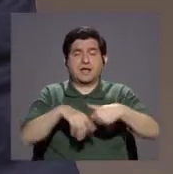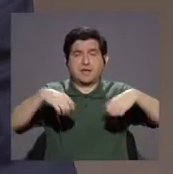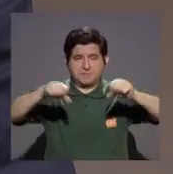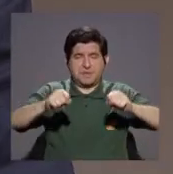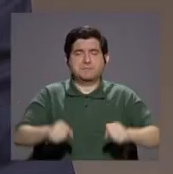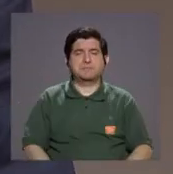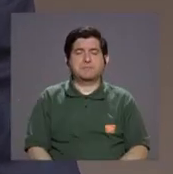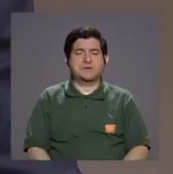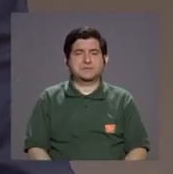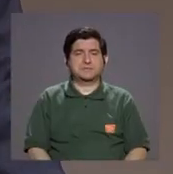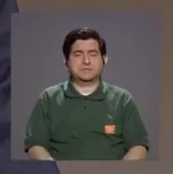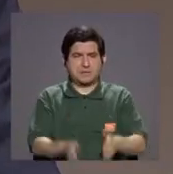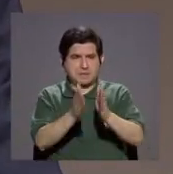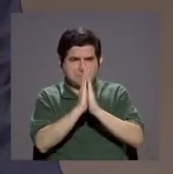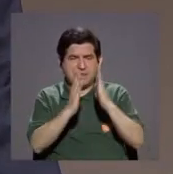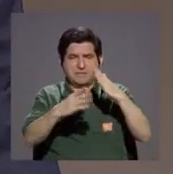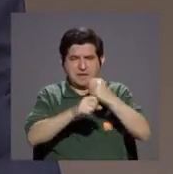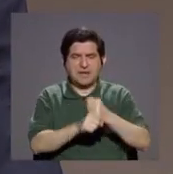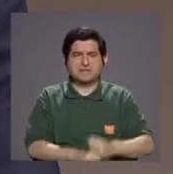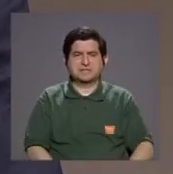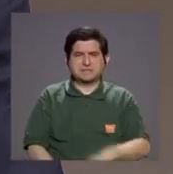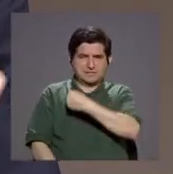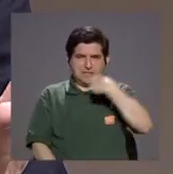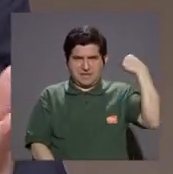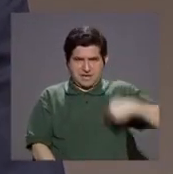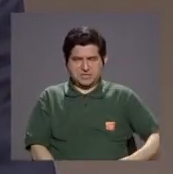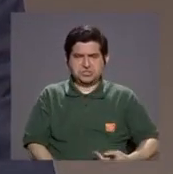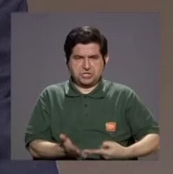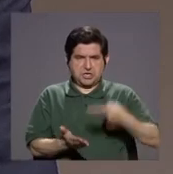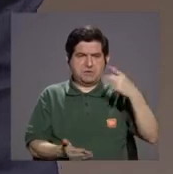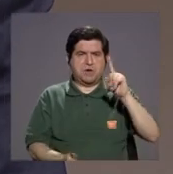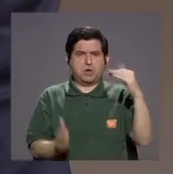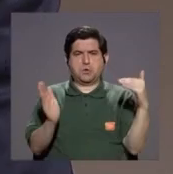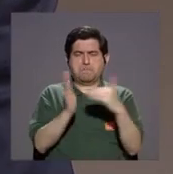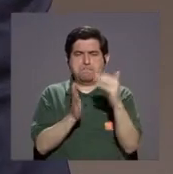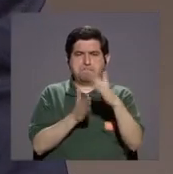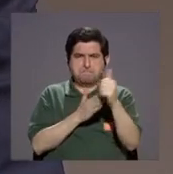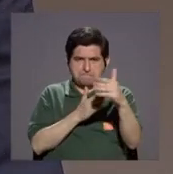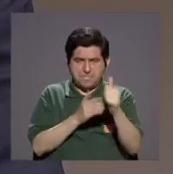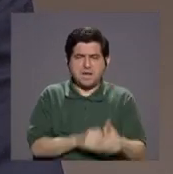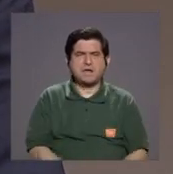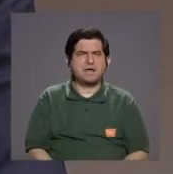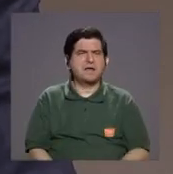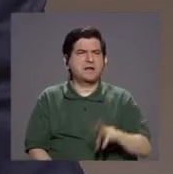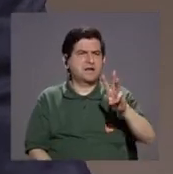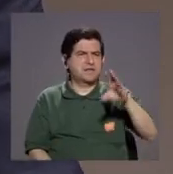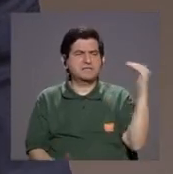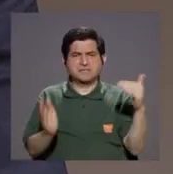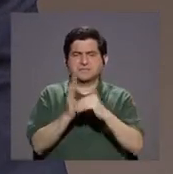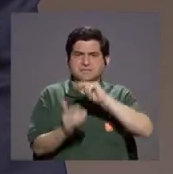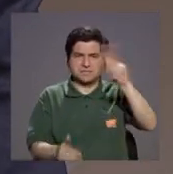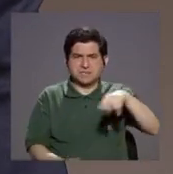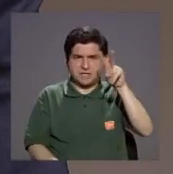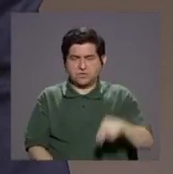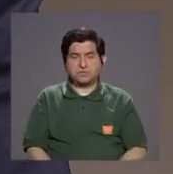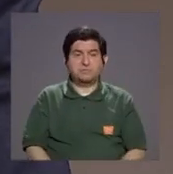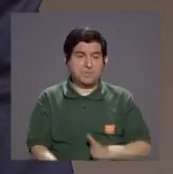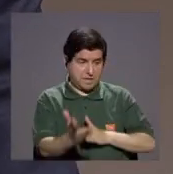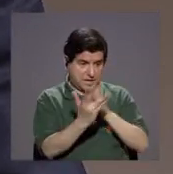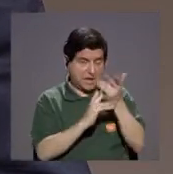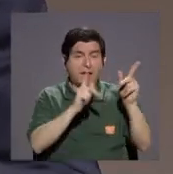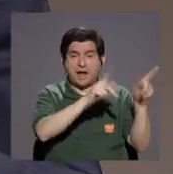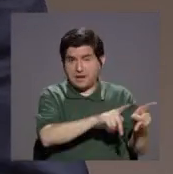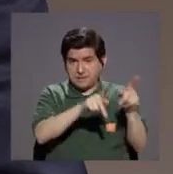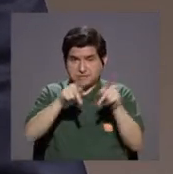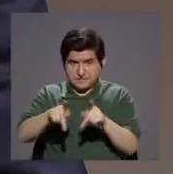mandamos a hacer en china son motocicletas que en promedio cuestan mil dólares estamos hablando 600 mil colones le damos el acceso a las